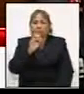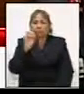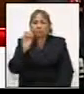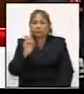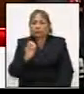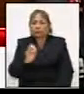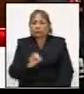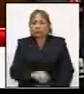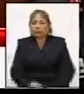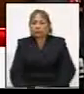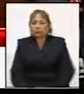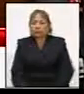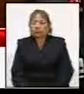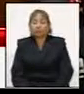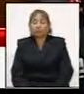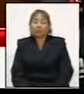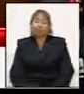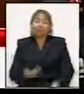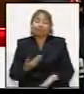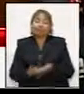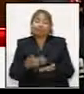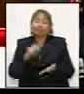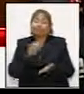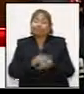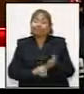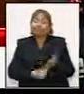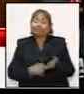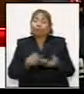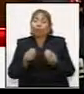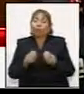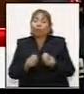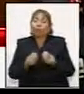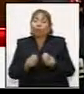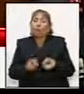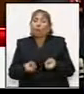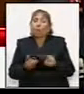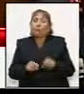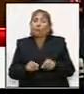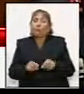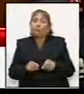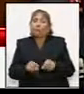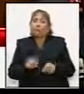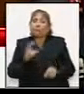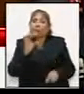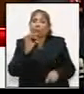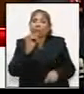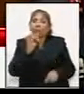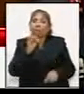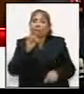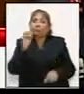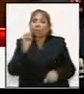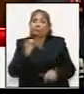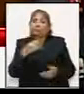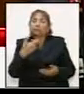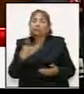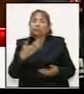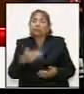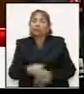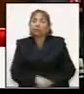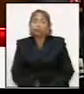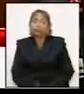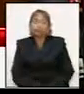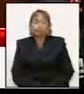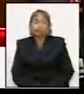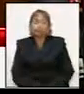2019, pero ha omitido establecer cómo y cuándo se nombrará el 80% restante.